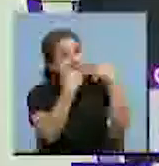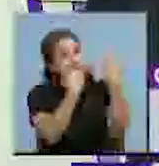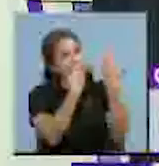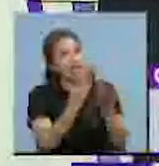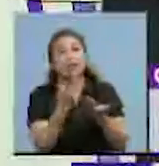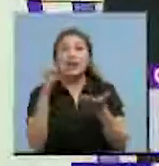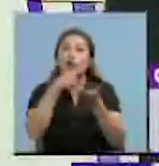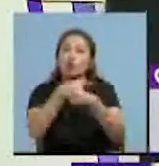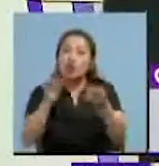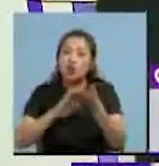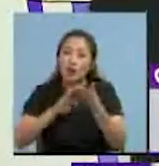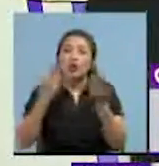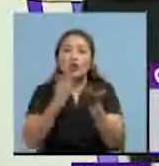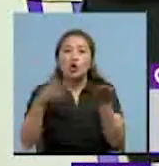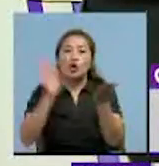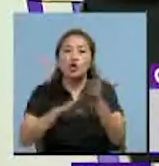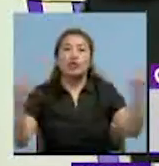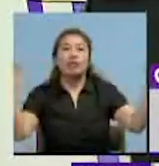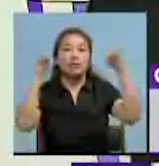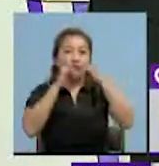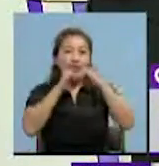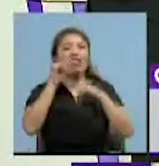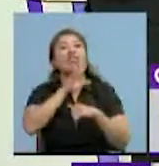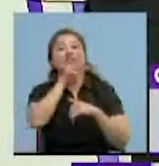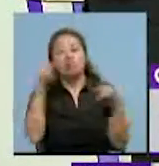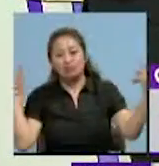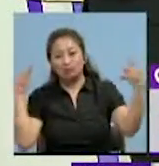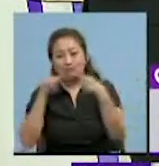Cristian. Cualquier novedad nos volvemos a comunicar directamente desde Rusia.